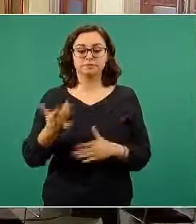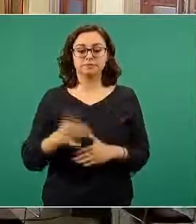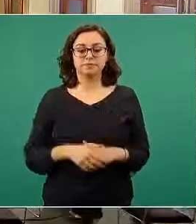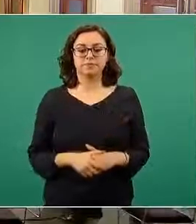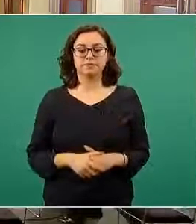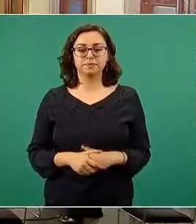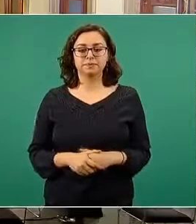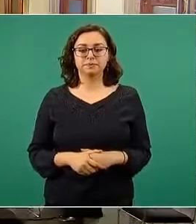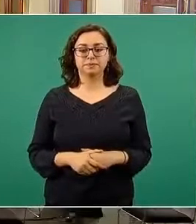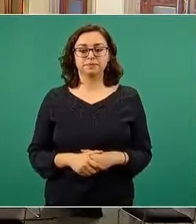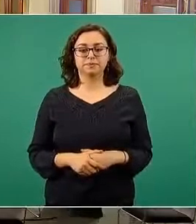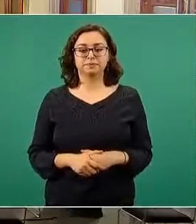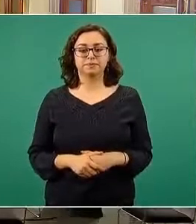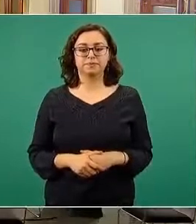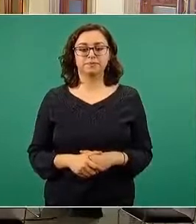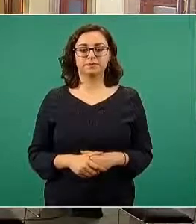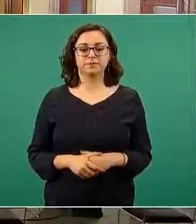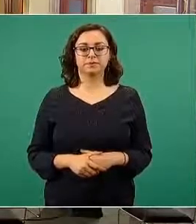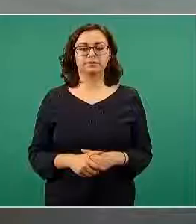Adelante, por favor.